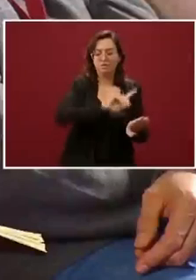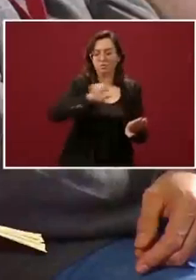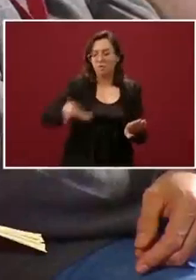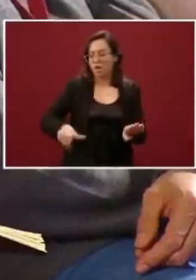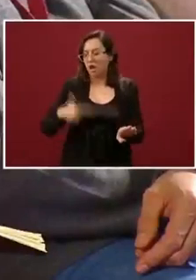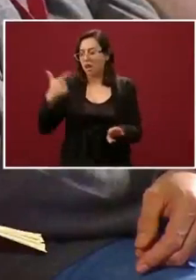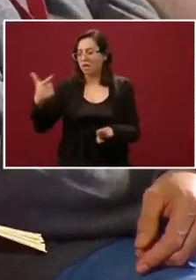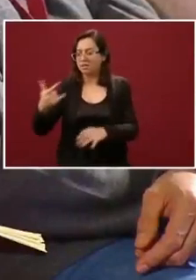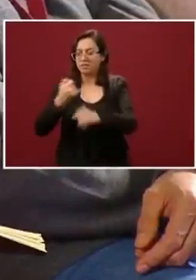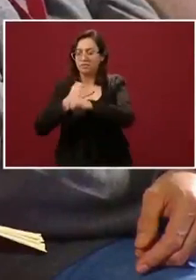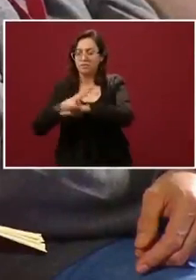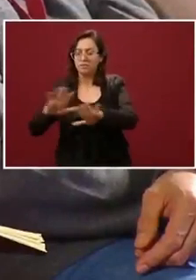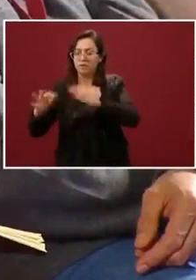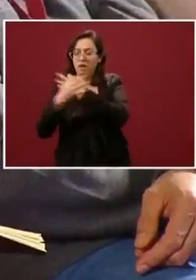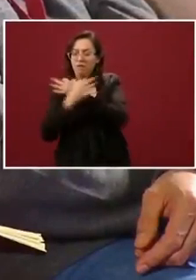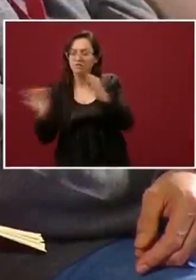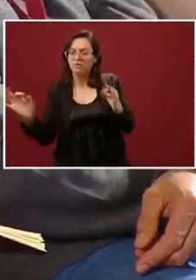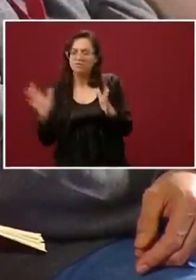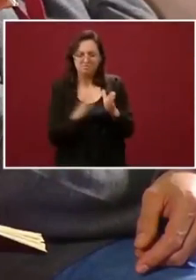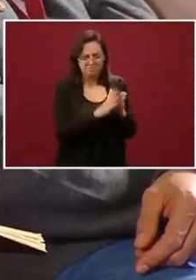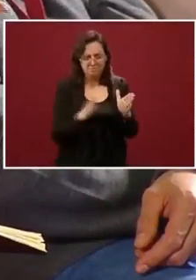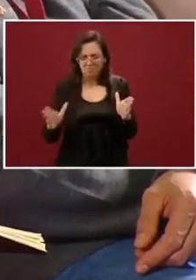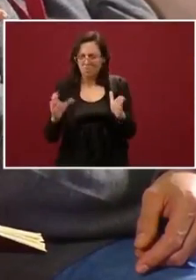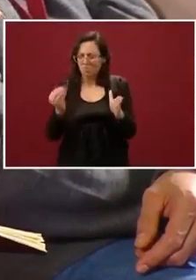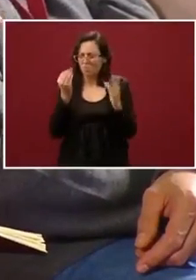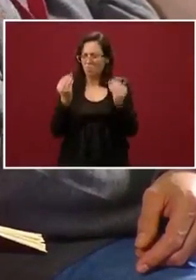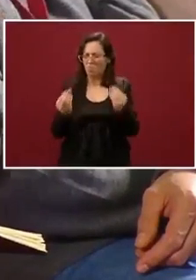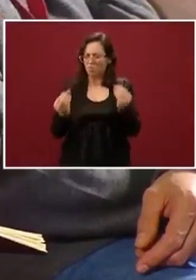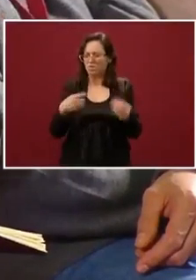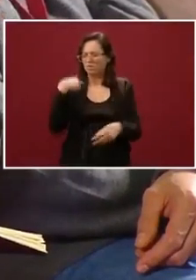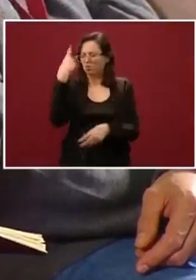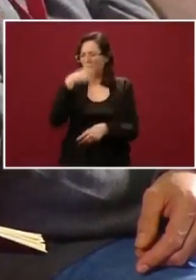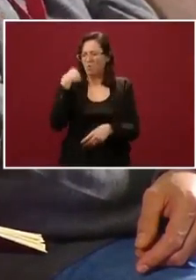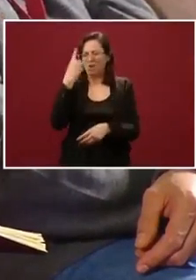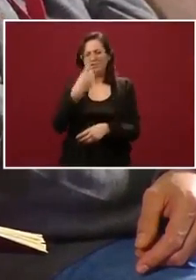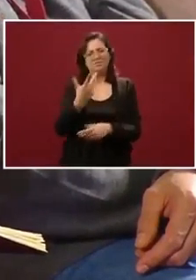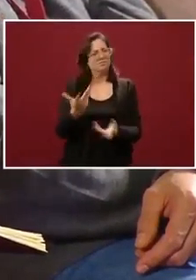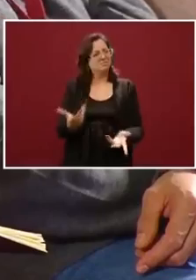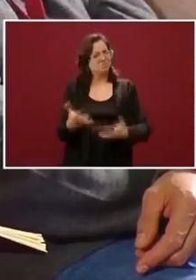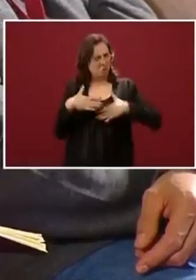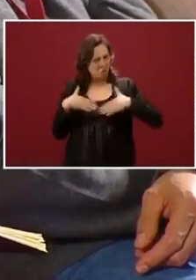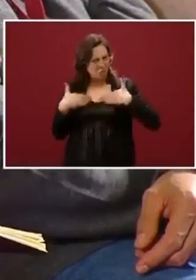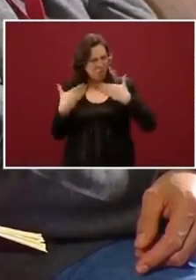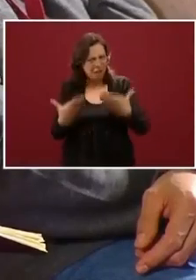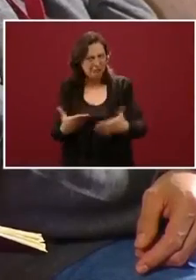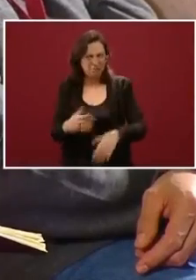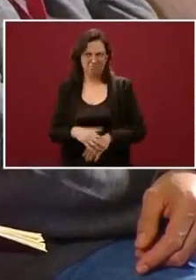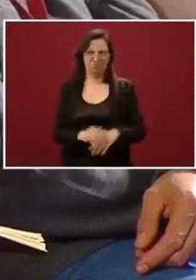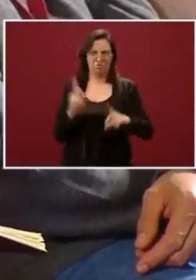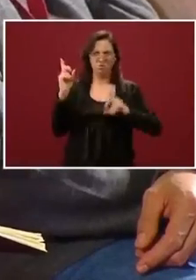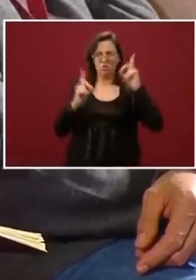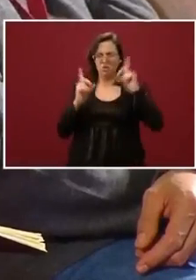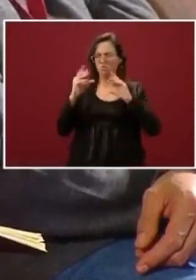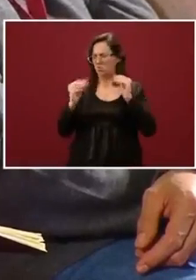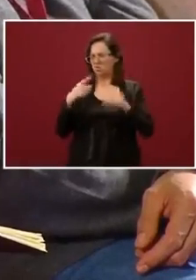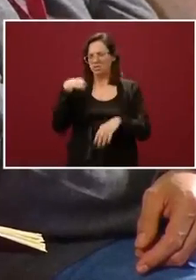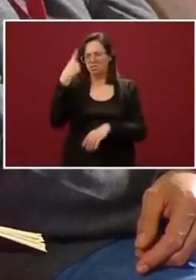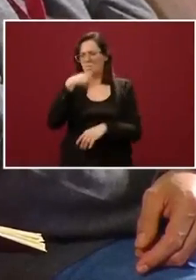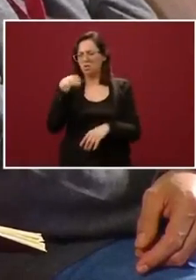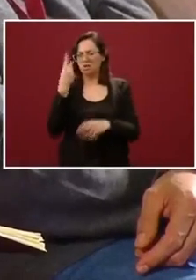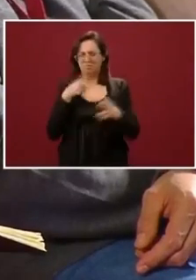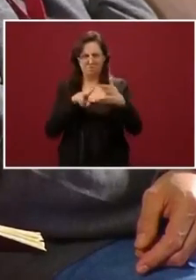grande que no, no me parece, usted dígame por favor si es viable, confiable o conveniente en términos de la claridad